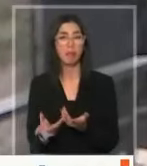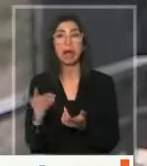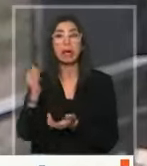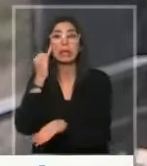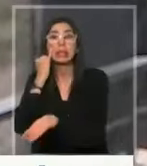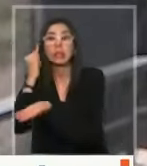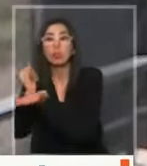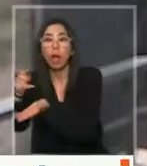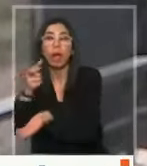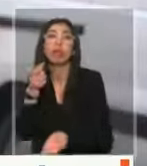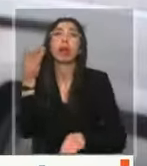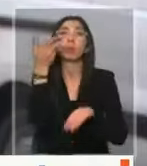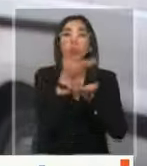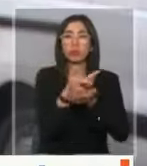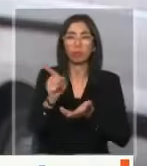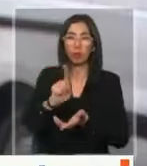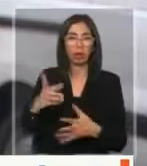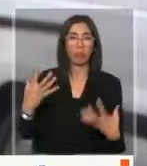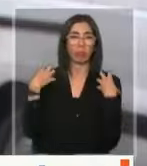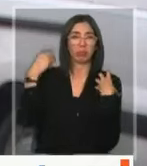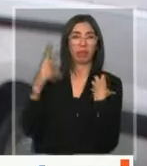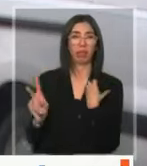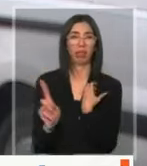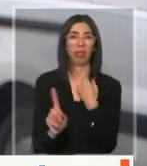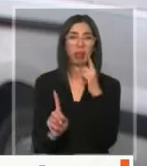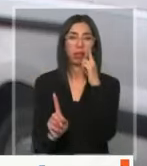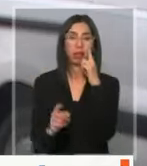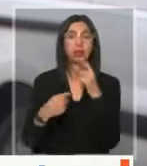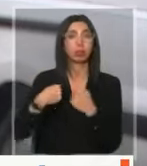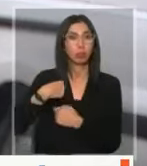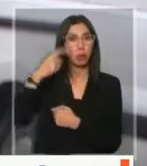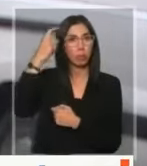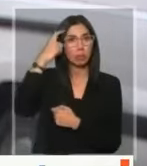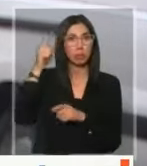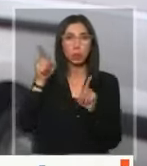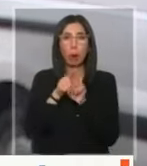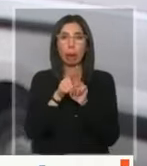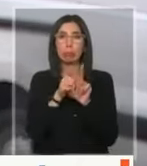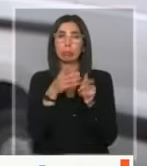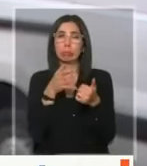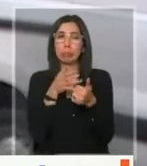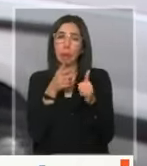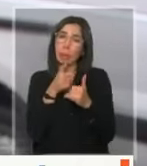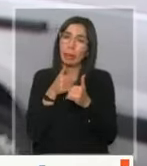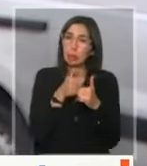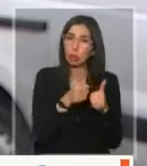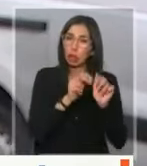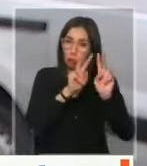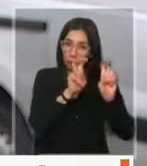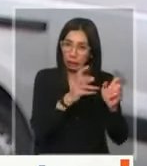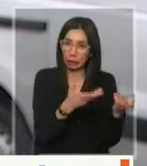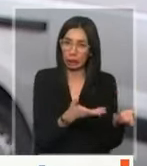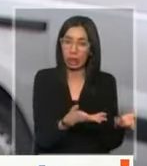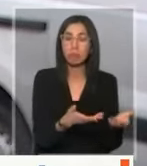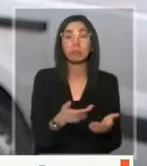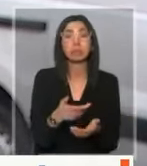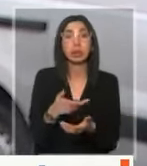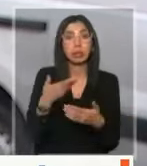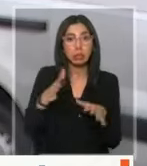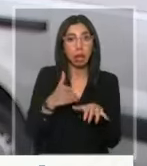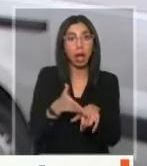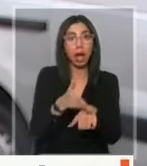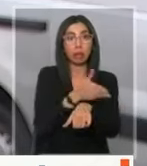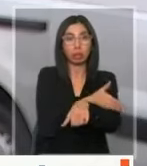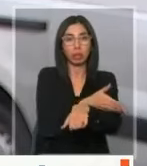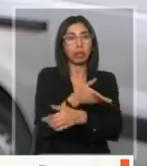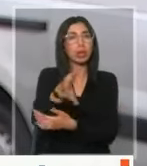querellara fuera de sus atribuciones. ¿Calificaría como una presión, una aceleración para esta temática? Se nos mencionó en la sesión,